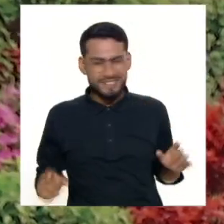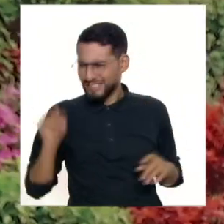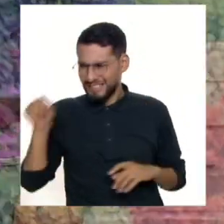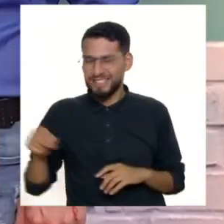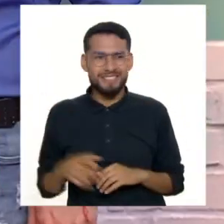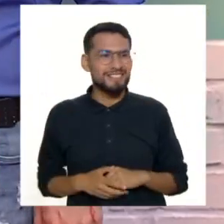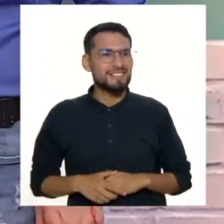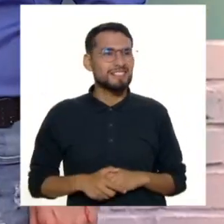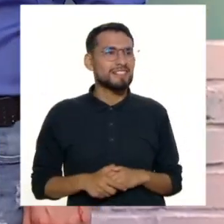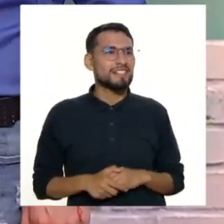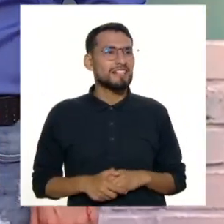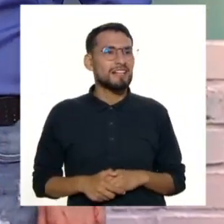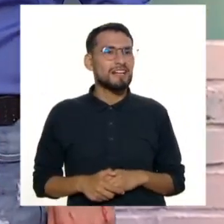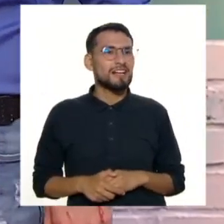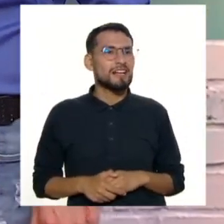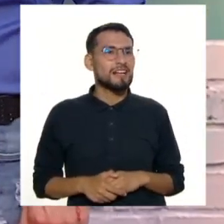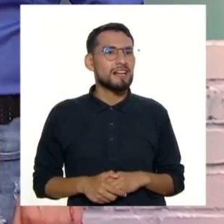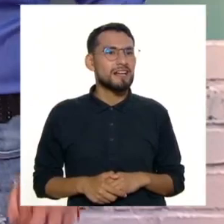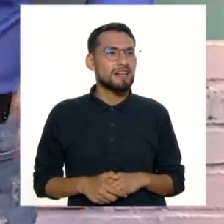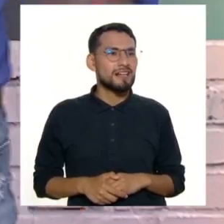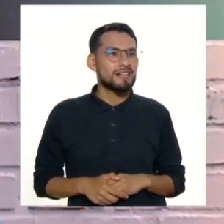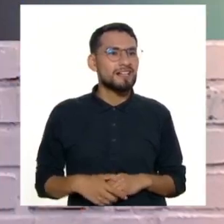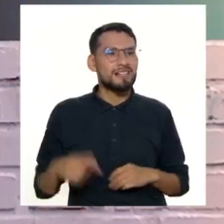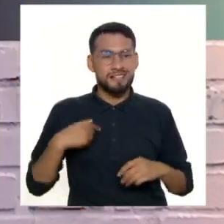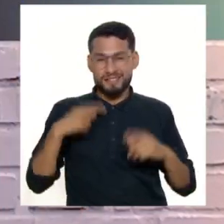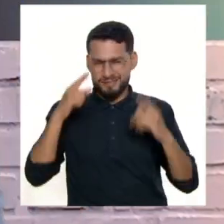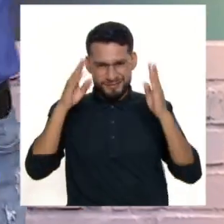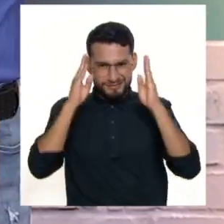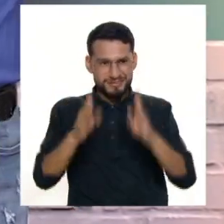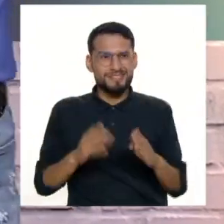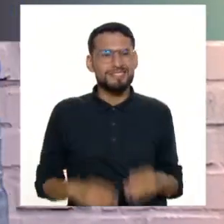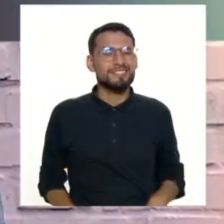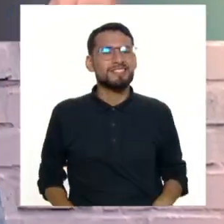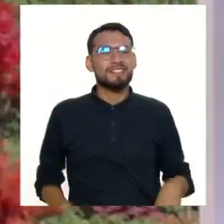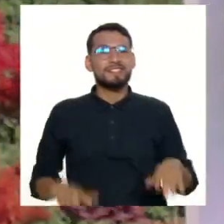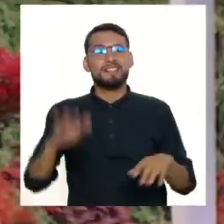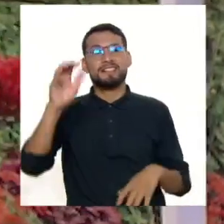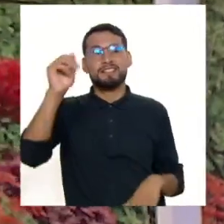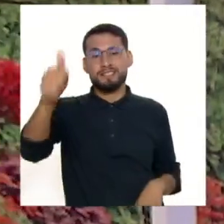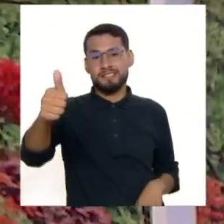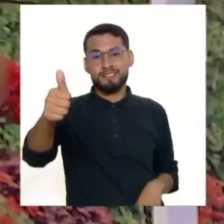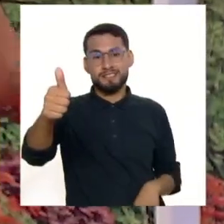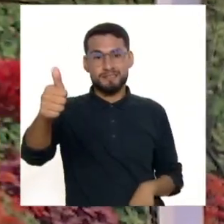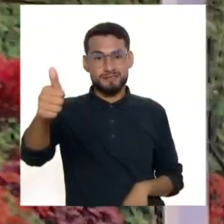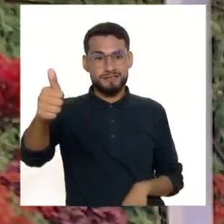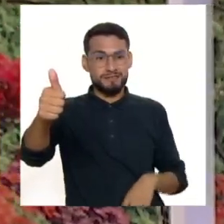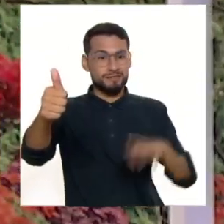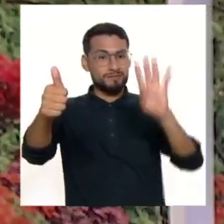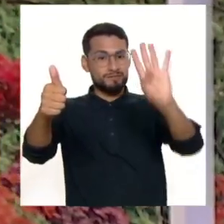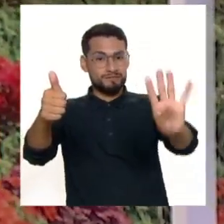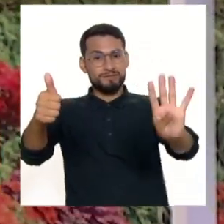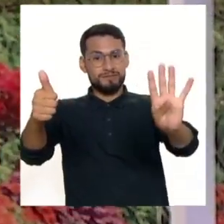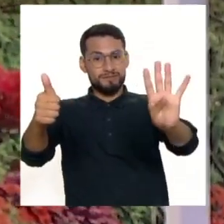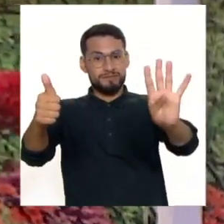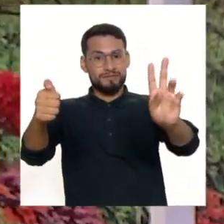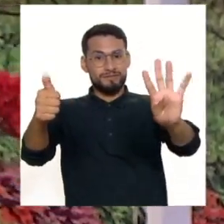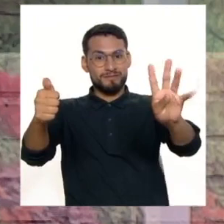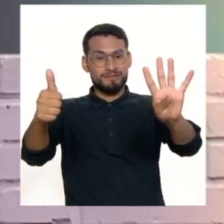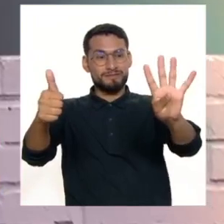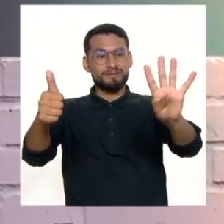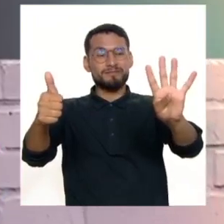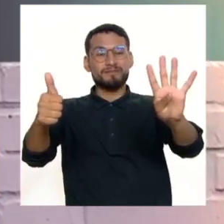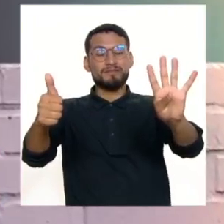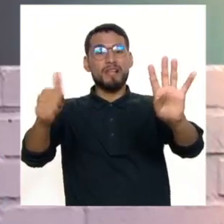Esa. Esa va a funcionar bien. A ver, concéntrate. Mano derecha hacia adelante, like. Ya. Izquierda, 4 deditos y